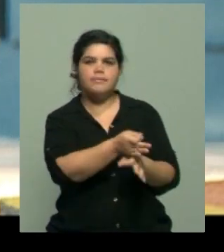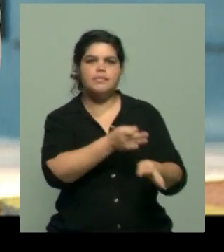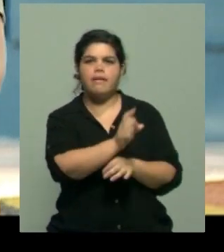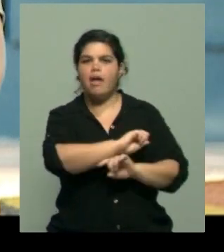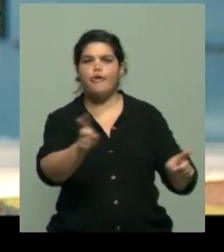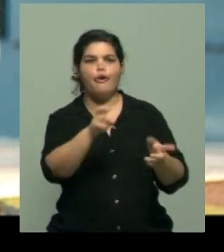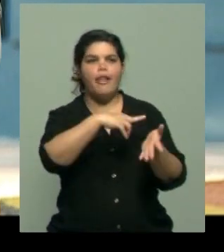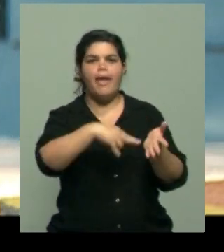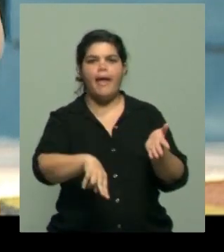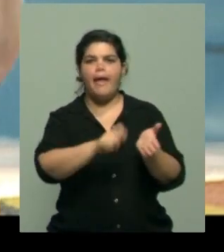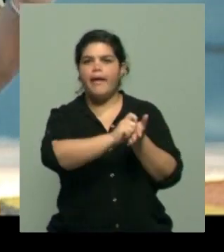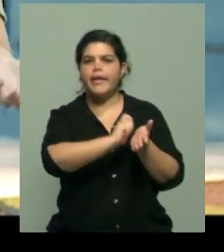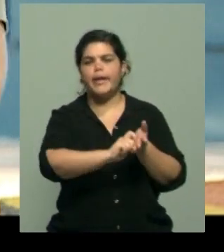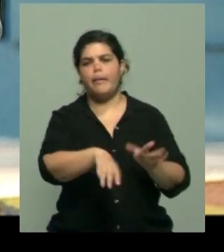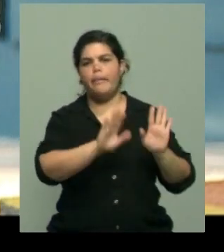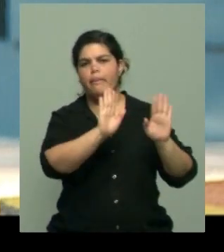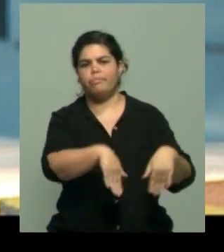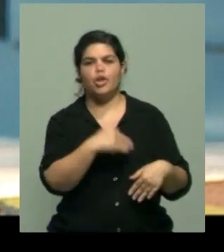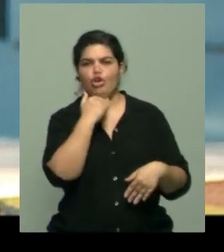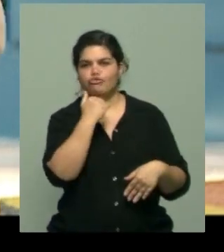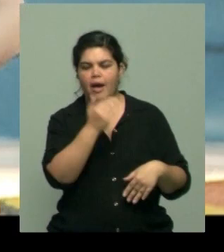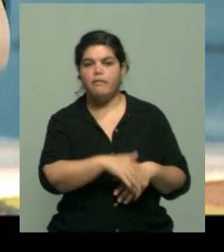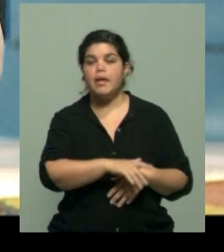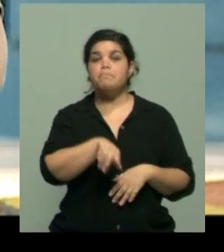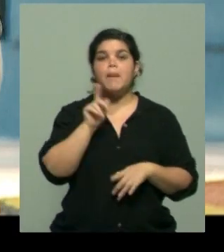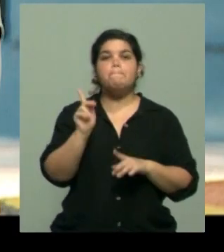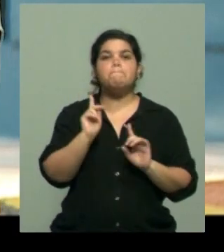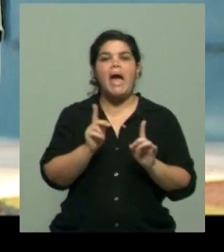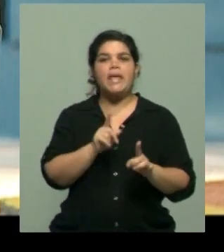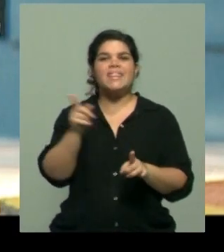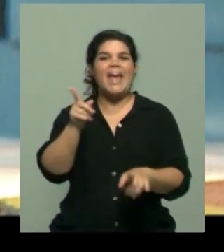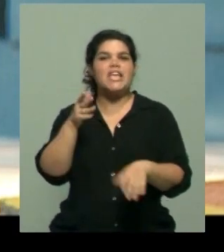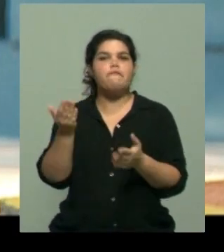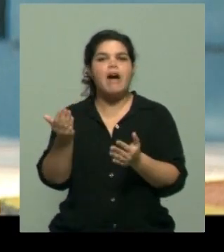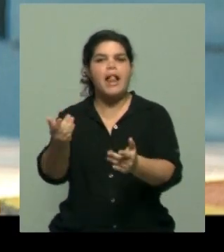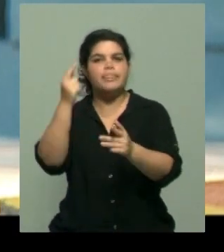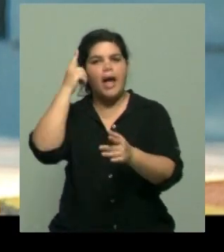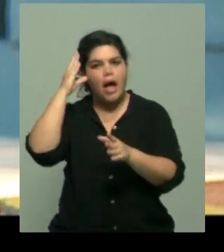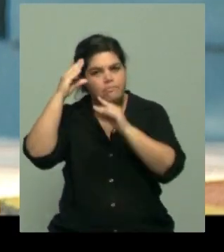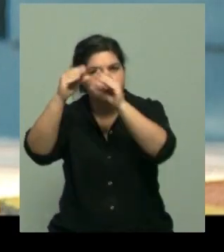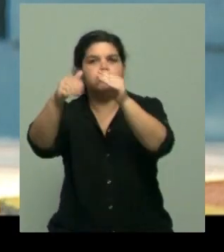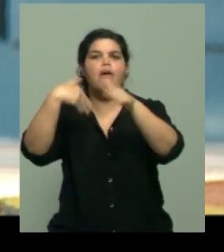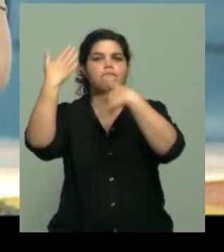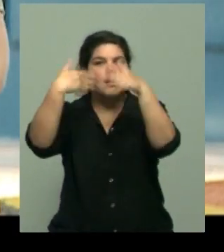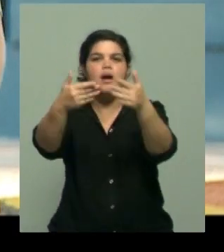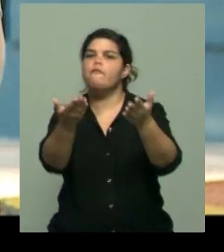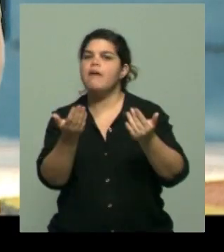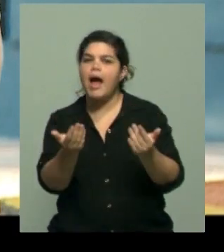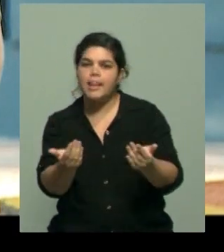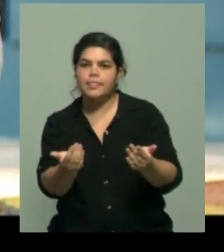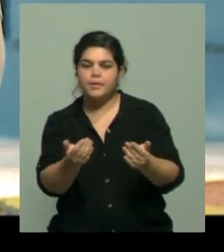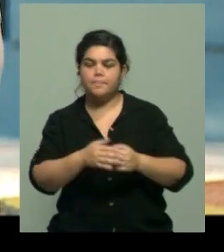escribir, o llega a 7º grado y le cuesta todavía leer de corrido y todo eso porque la maestra no está formada. Y acá, bueno, es todo un